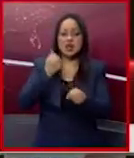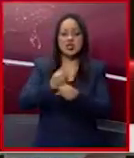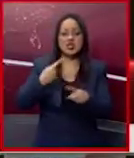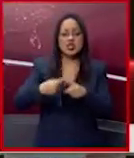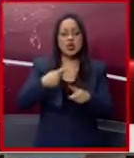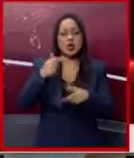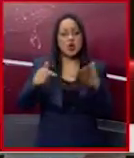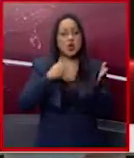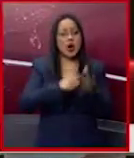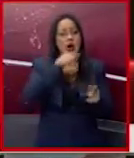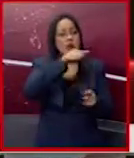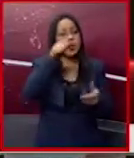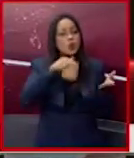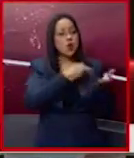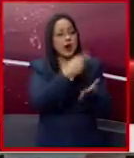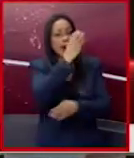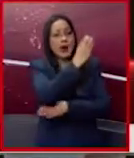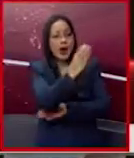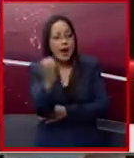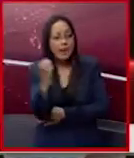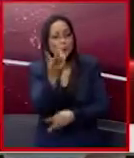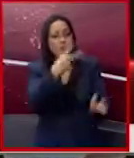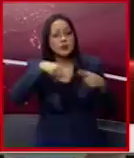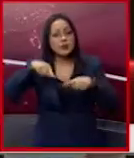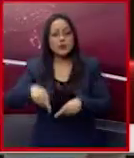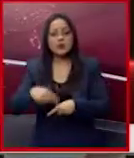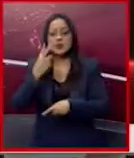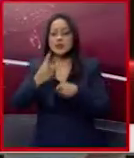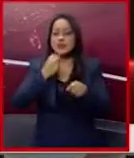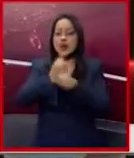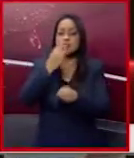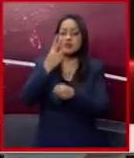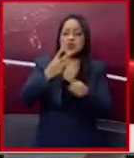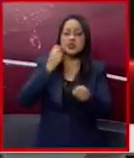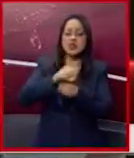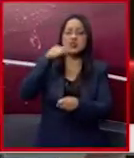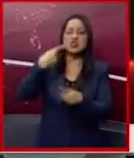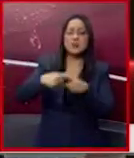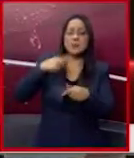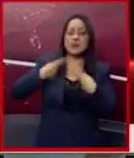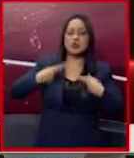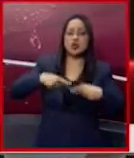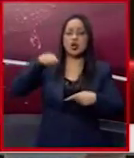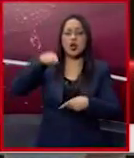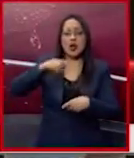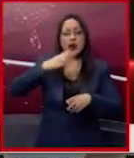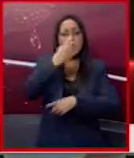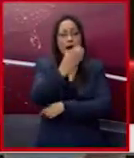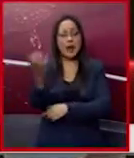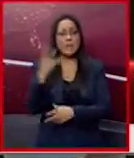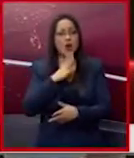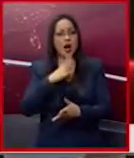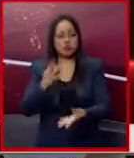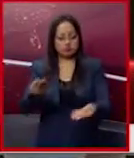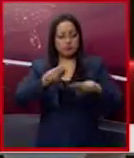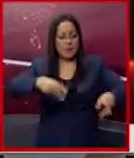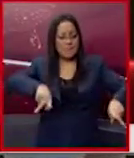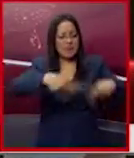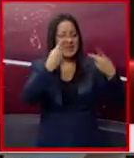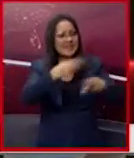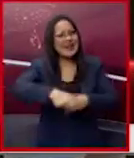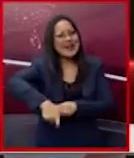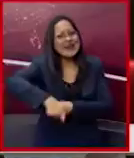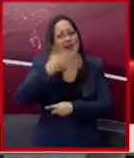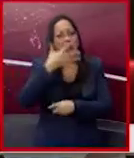de un distrito agrícola y rural, siempre escuchamos al productor que nos dicen, nos venden el insumo caro